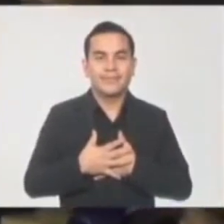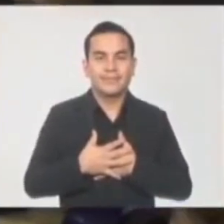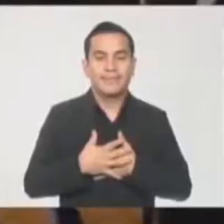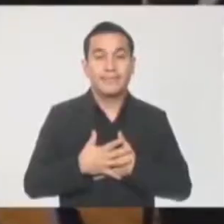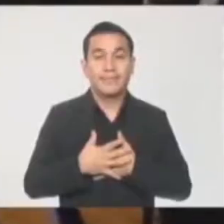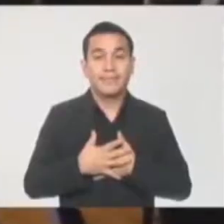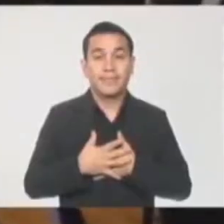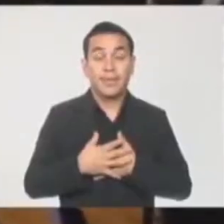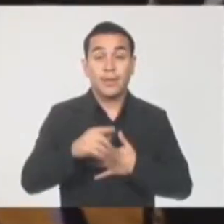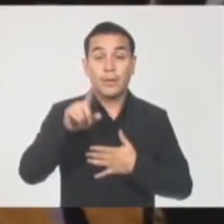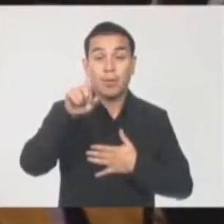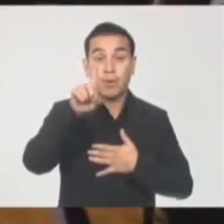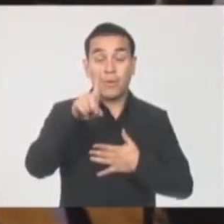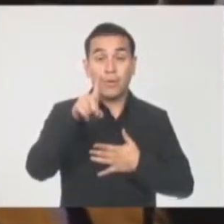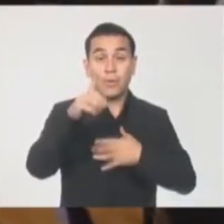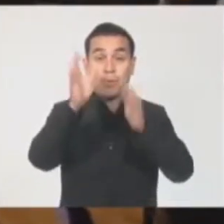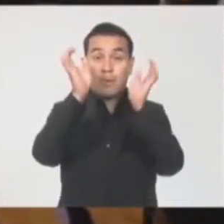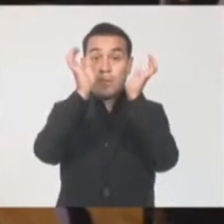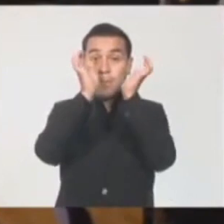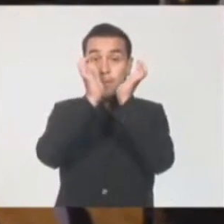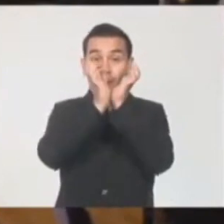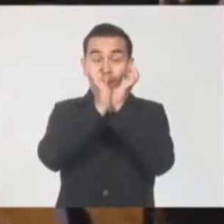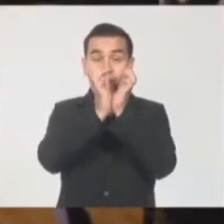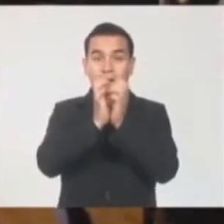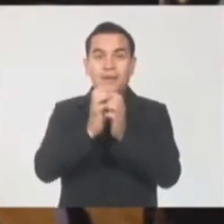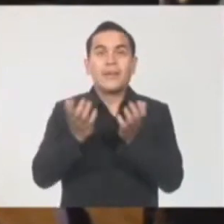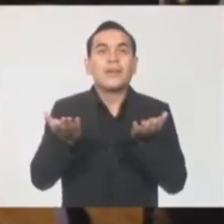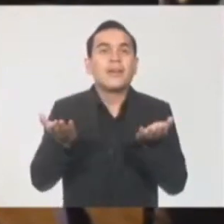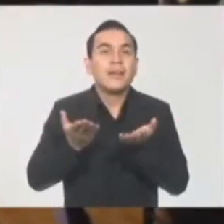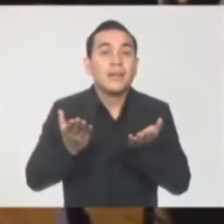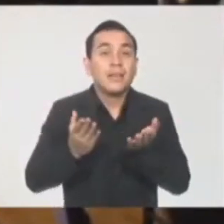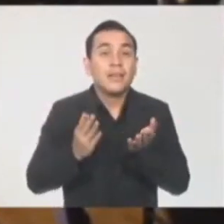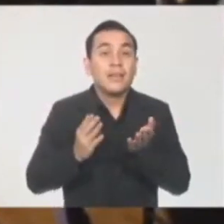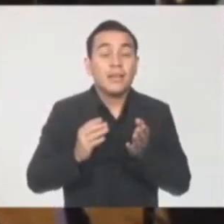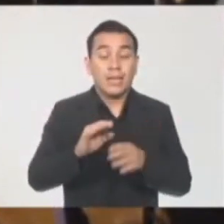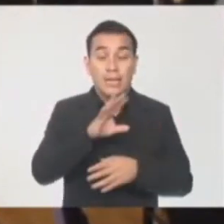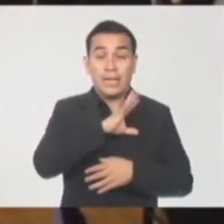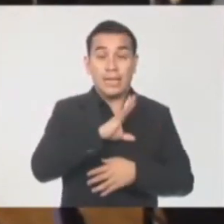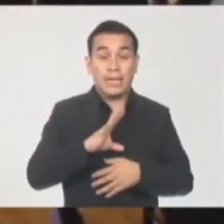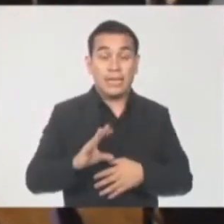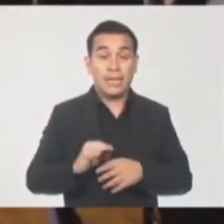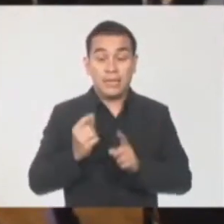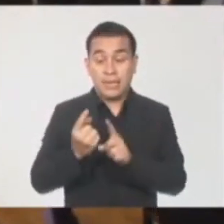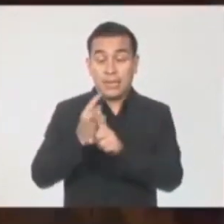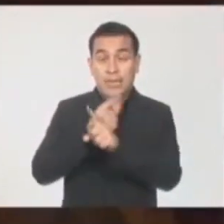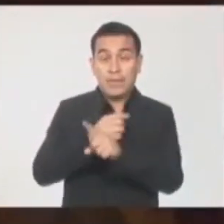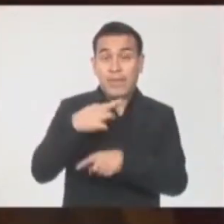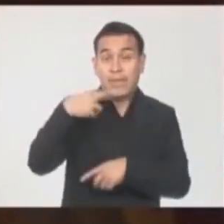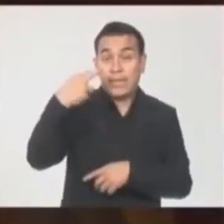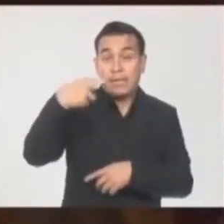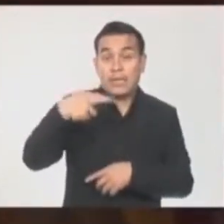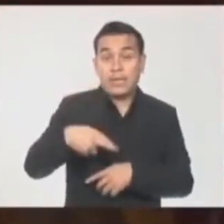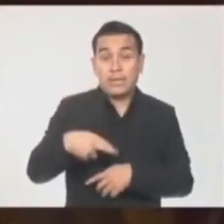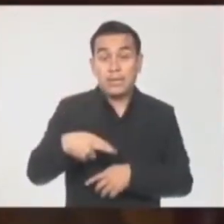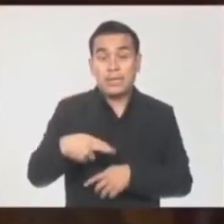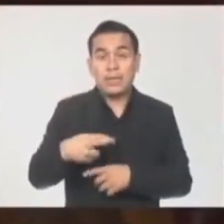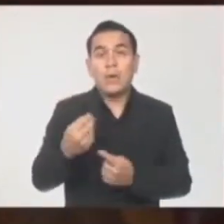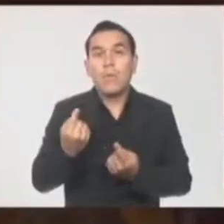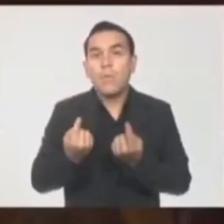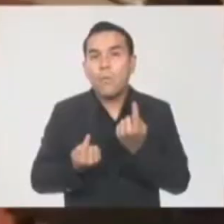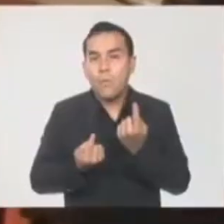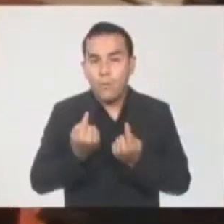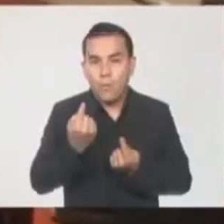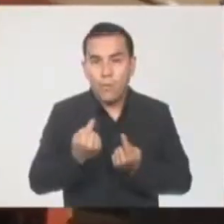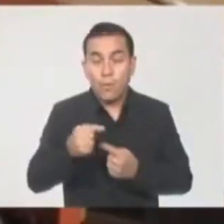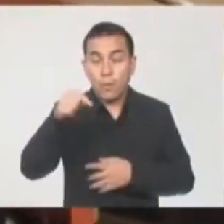Y este 1 de mayo, nuestro país dio los pasos necesarios para seguir cambiando.